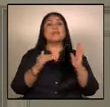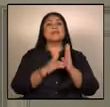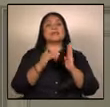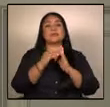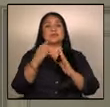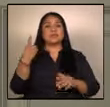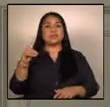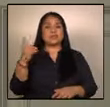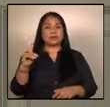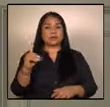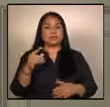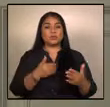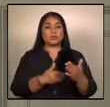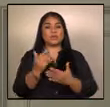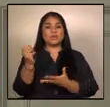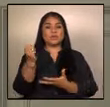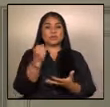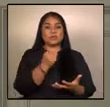inversiones.